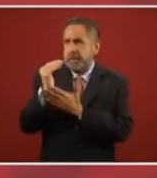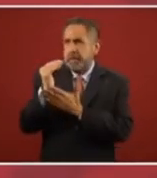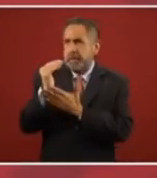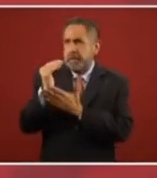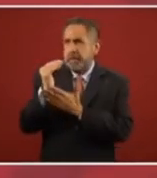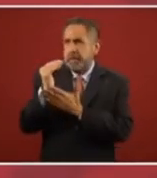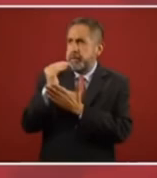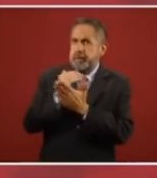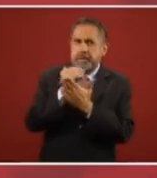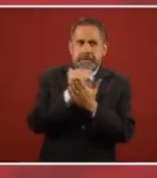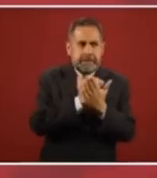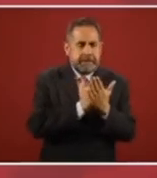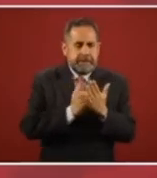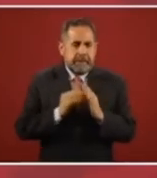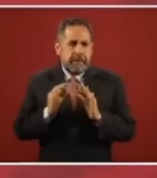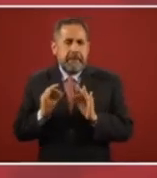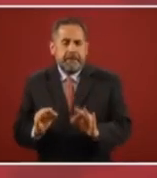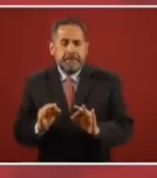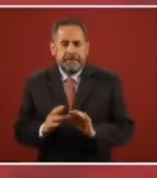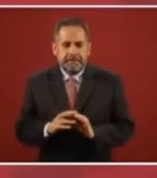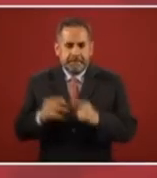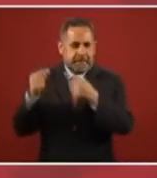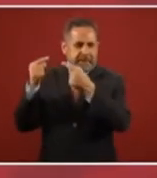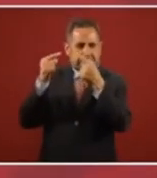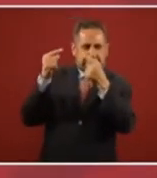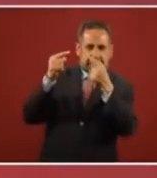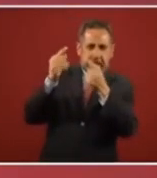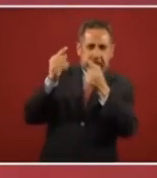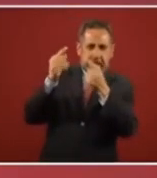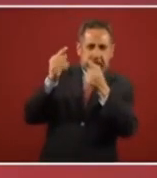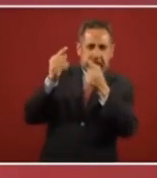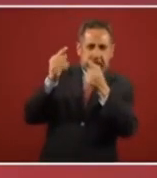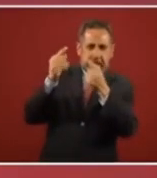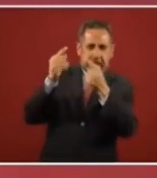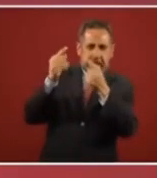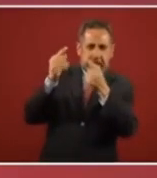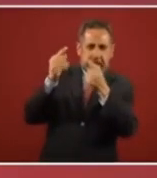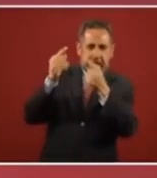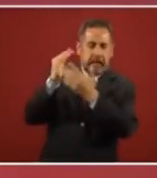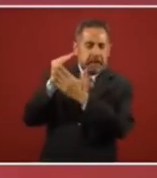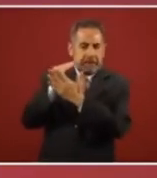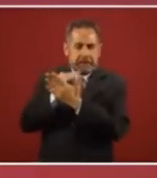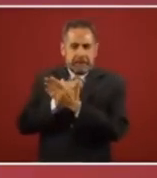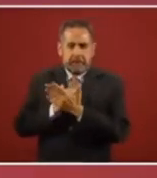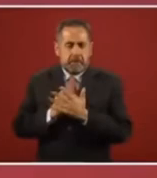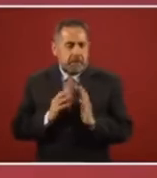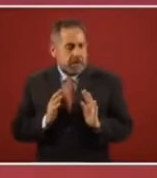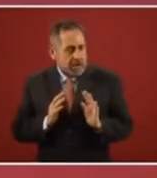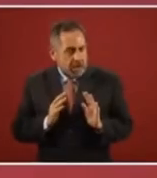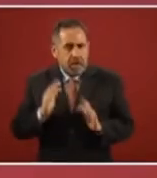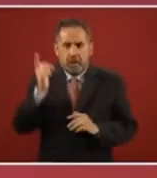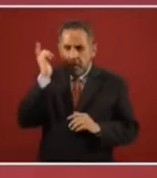mi inglés en de esas tensiones hola